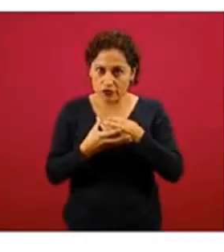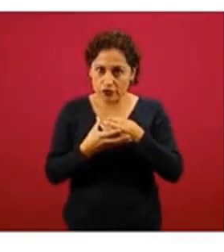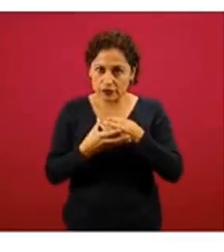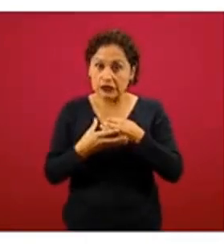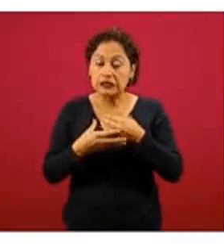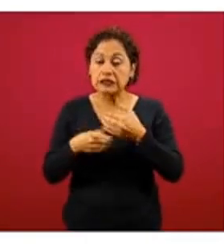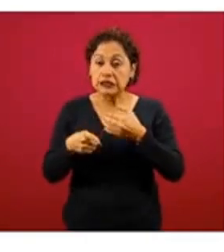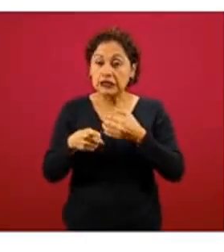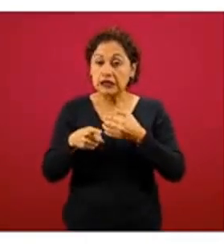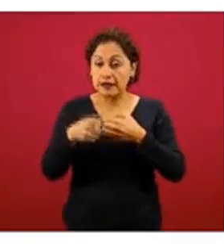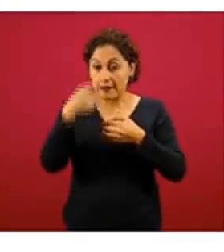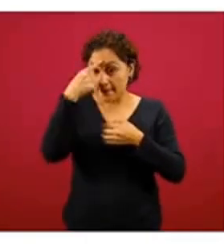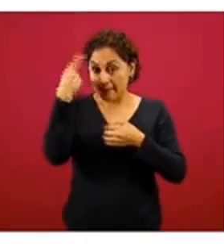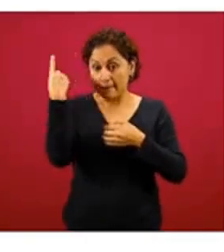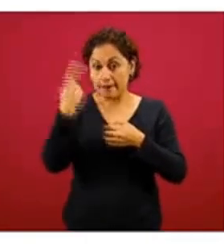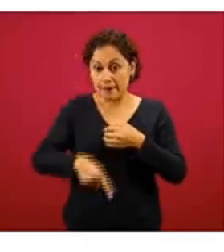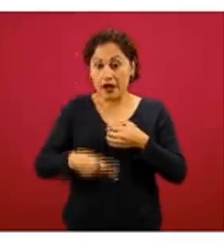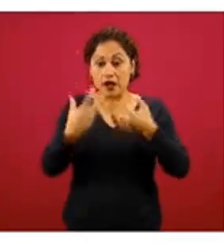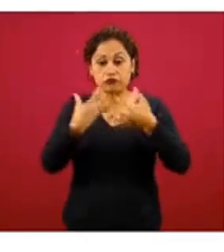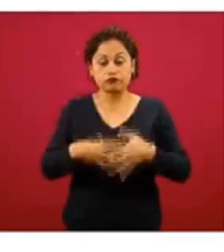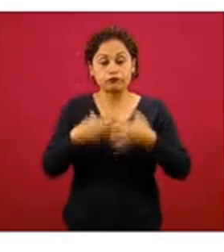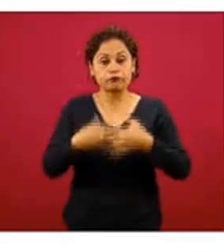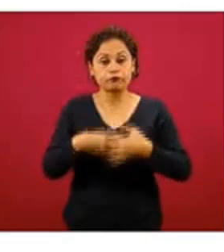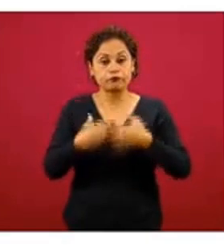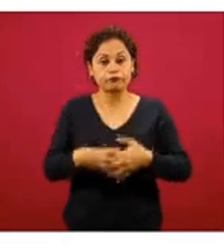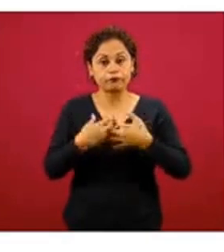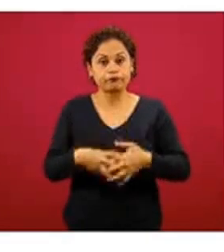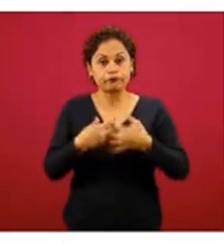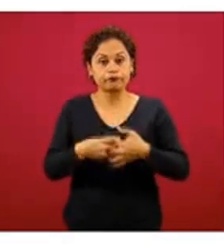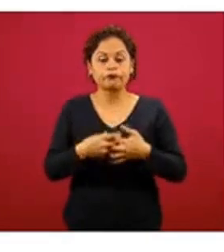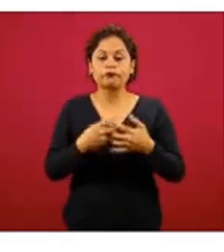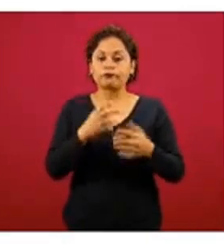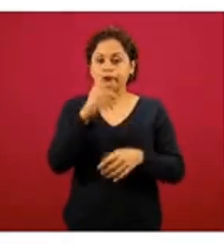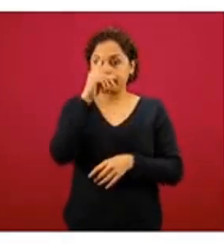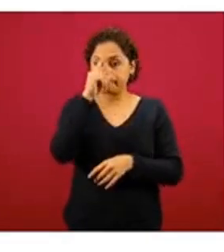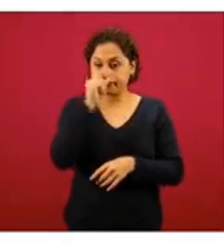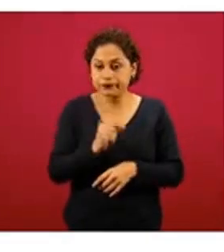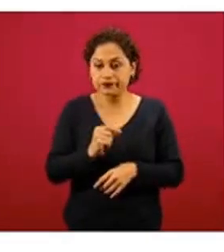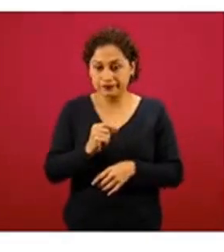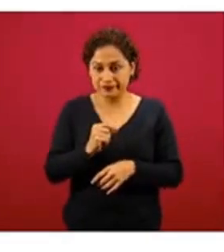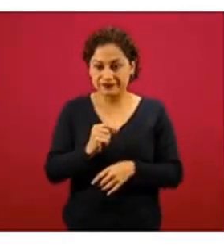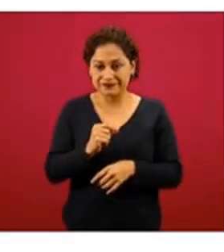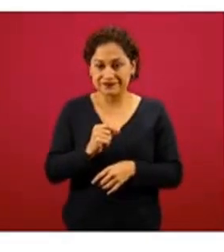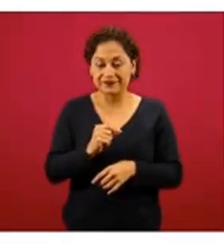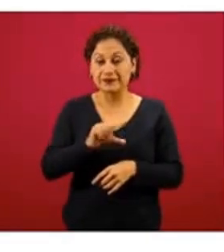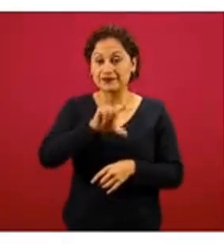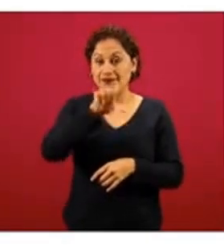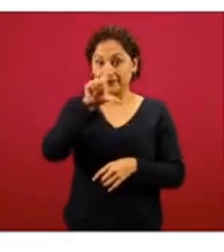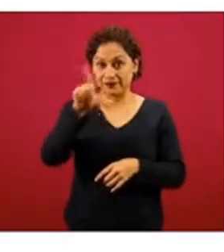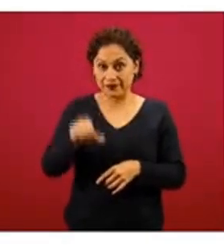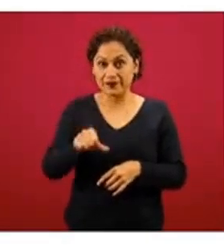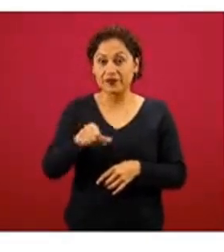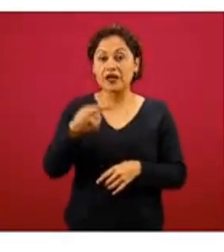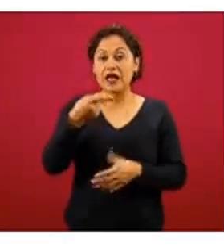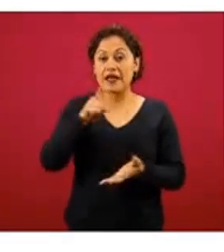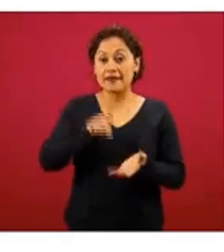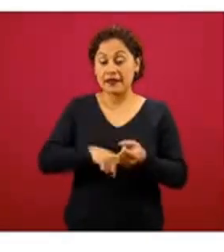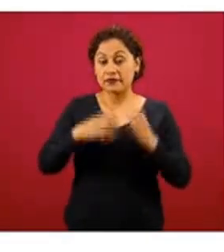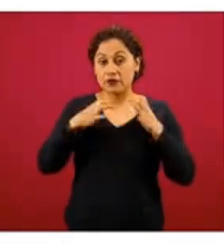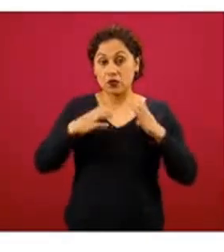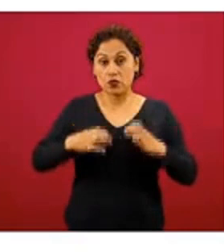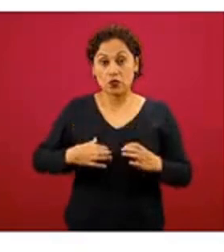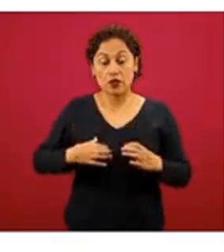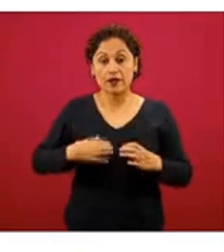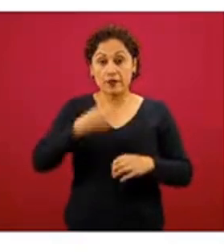neumocitos tipo 2, son transportados y rápidamente al laboratorio central, que es el aparato de Golgi, donde se van a